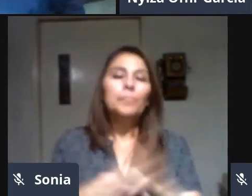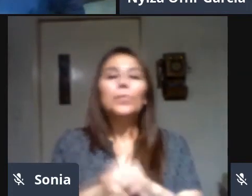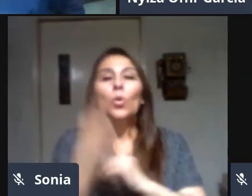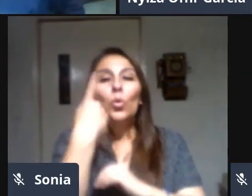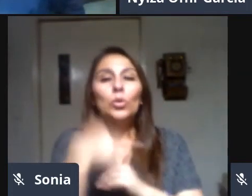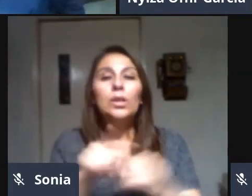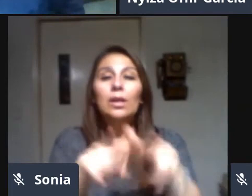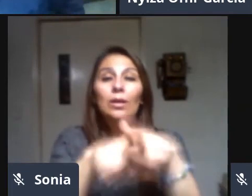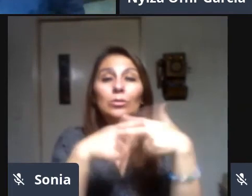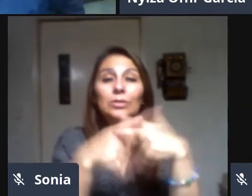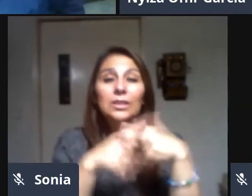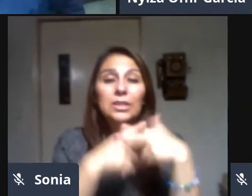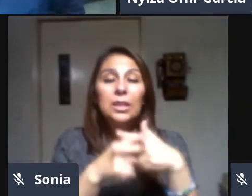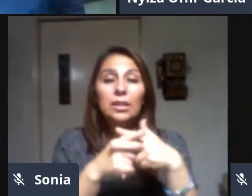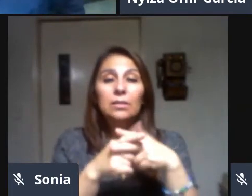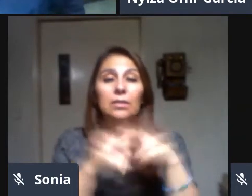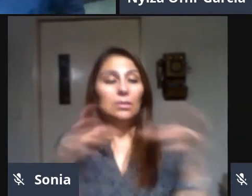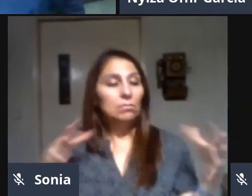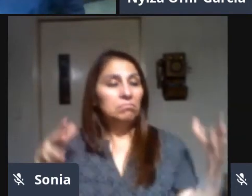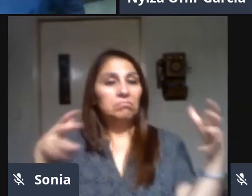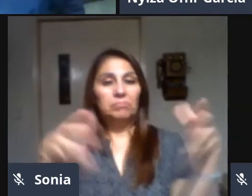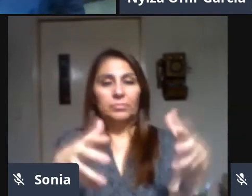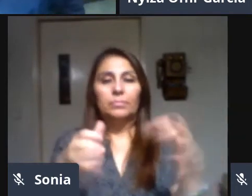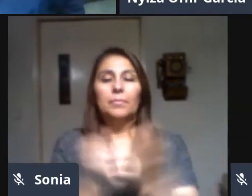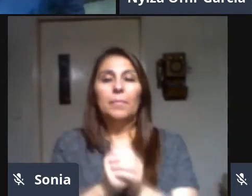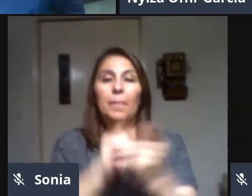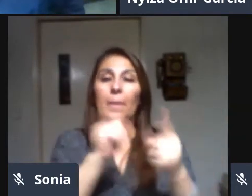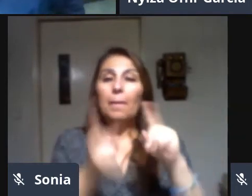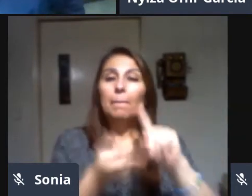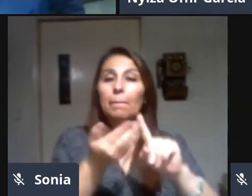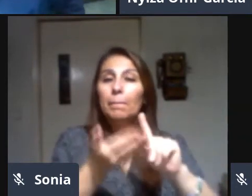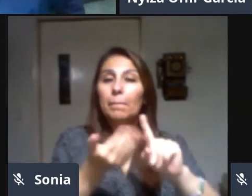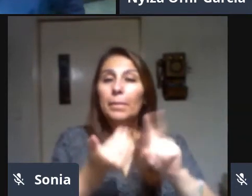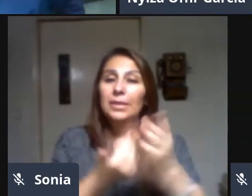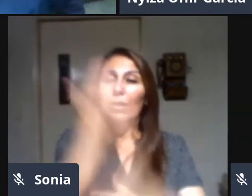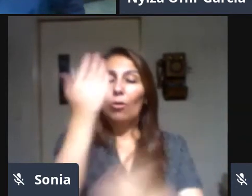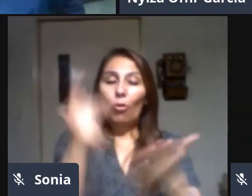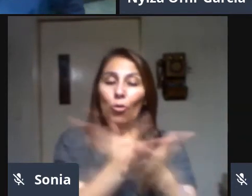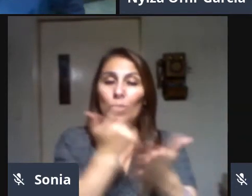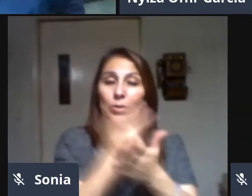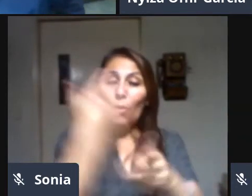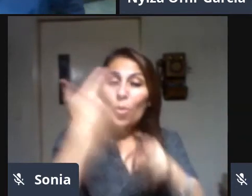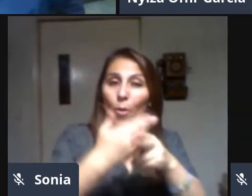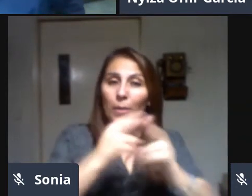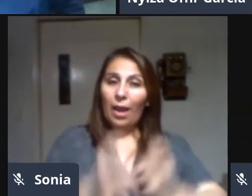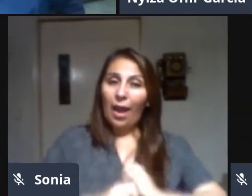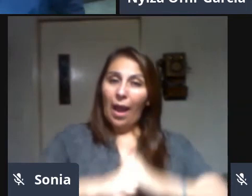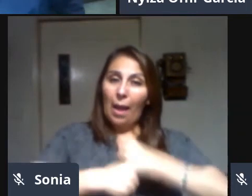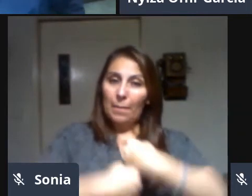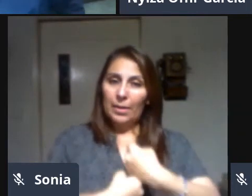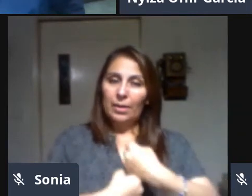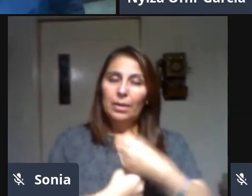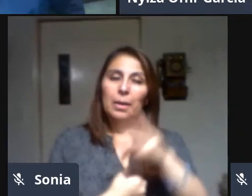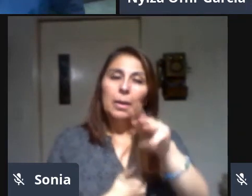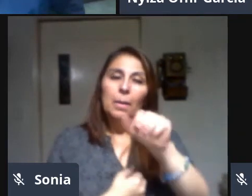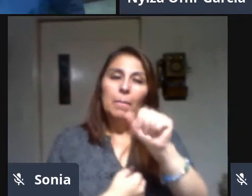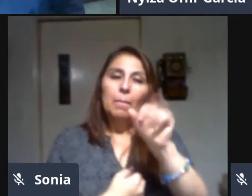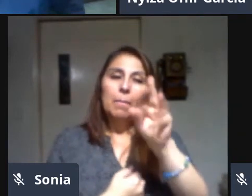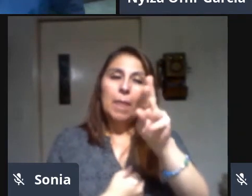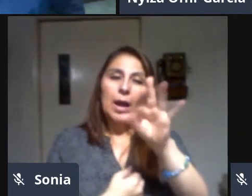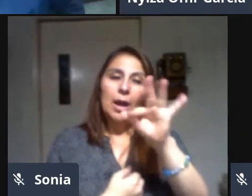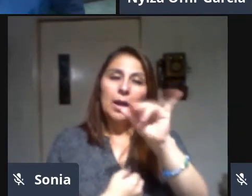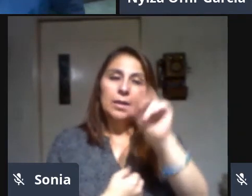bonito y comenzaron el primero con un libro que se llama hambre que es de martín caparrós no sé si lo conozcan es